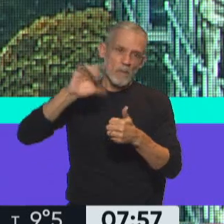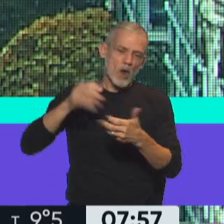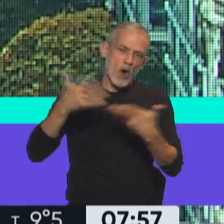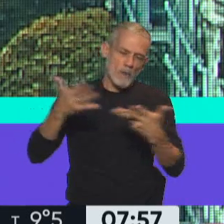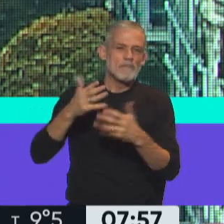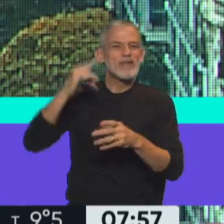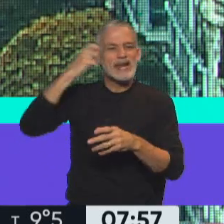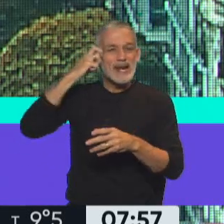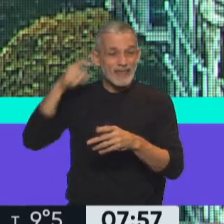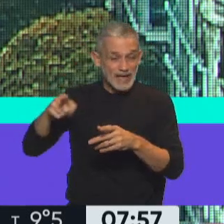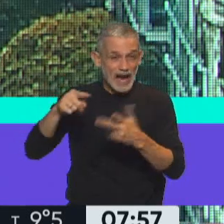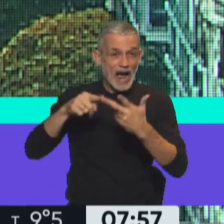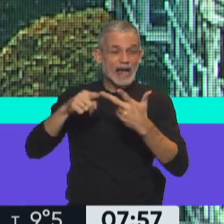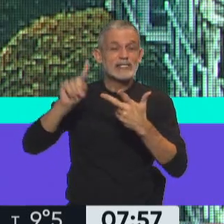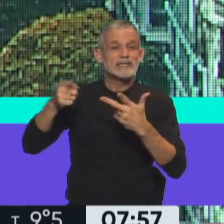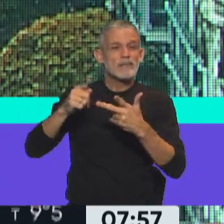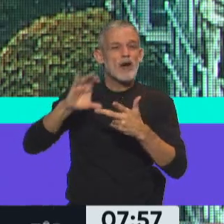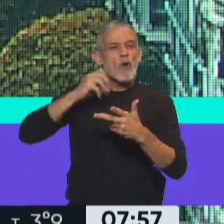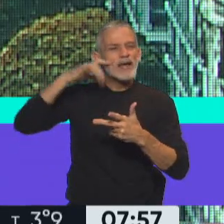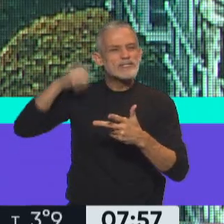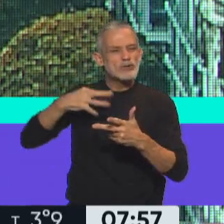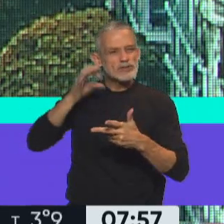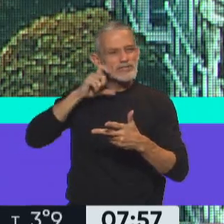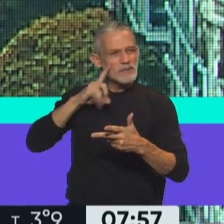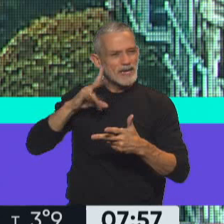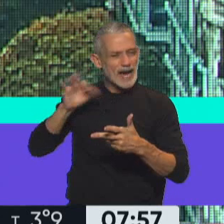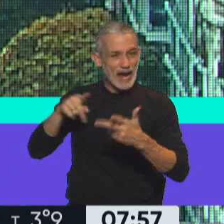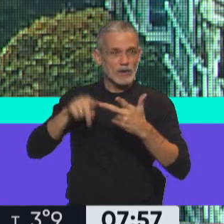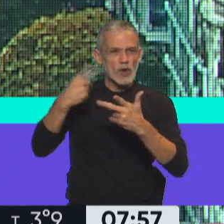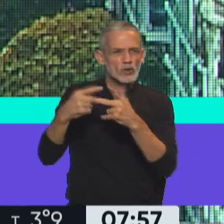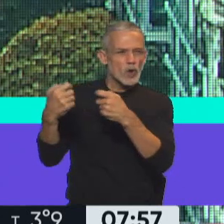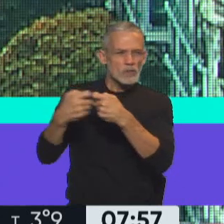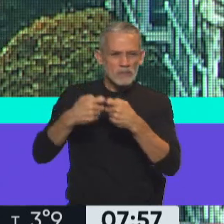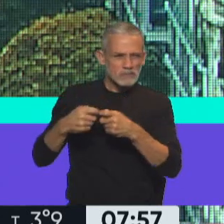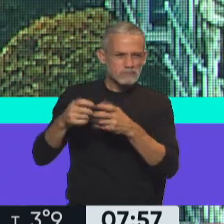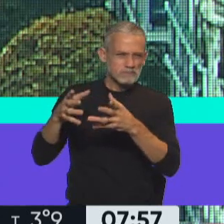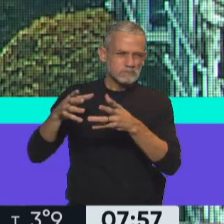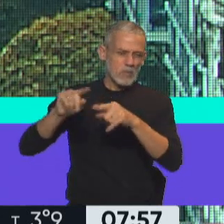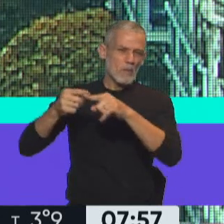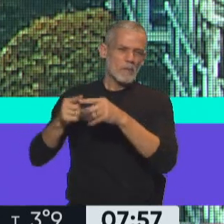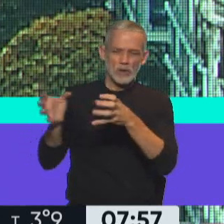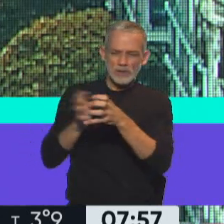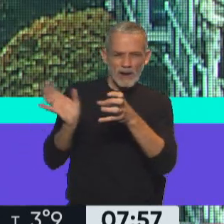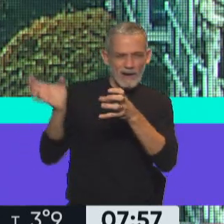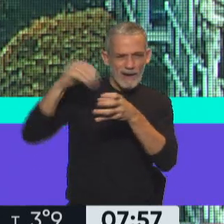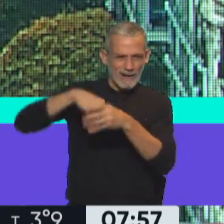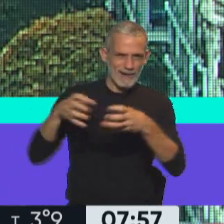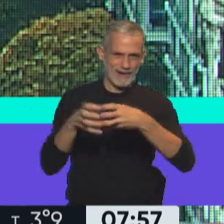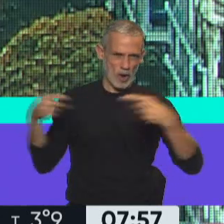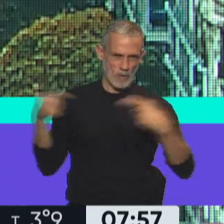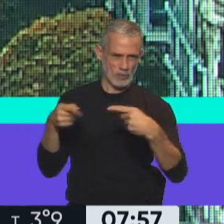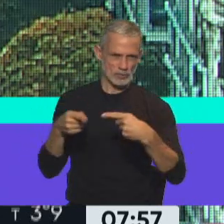la unión cívica radical la coalición cívica y otros partidos que también se suman entonces en este caso a la coalición opositora